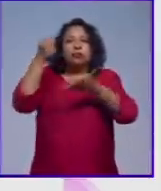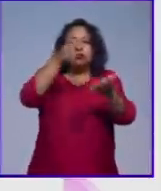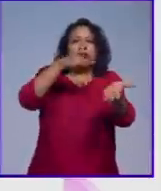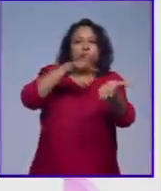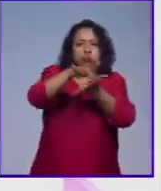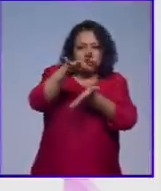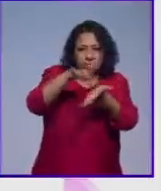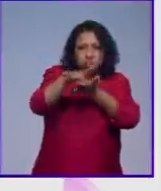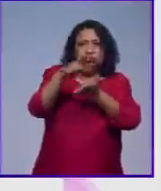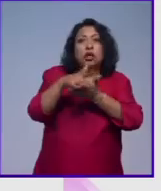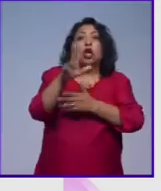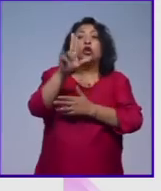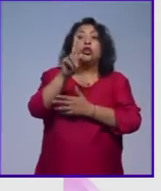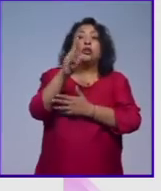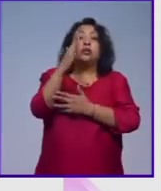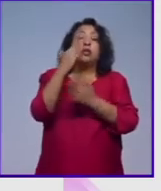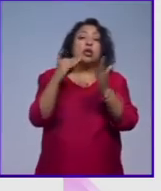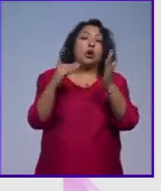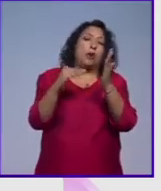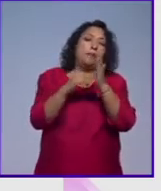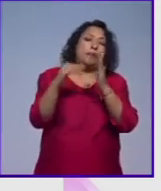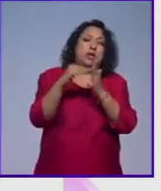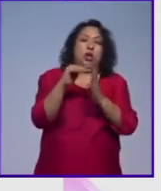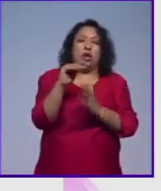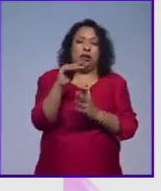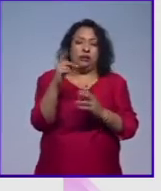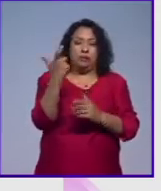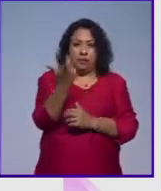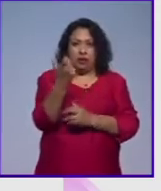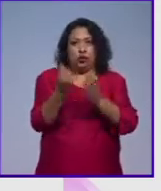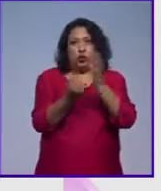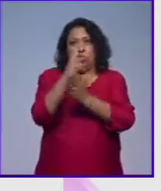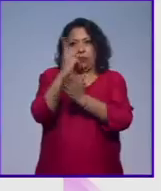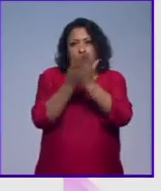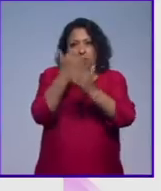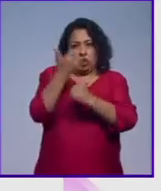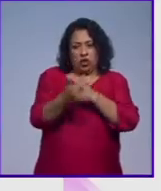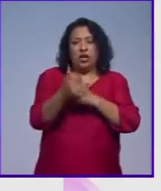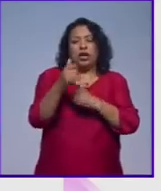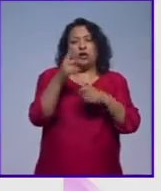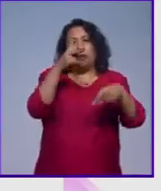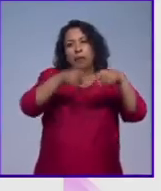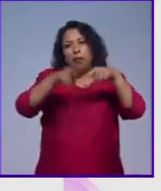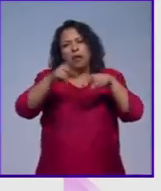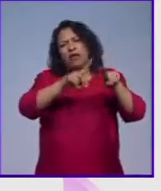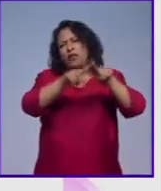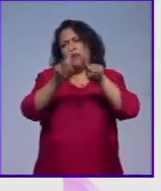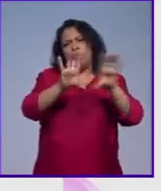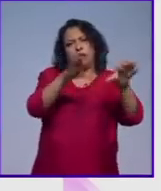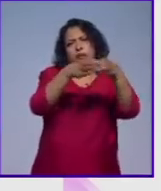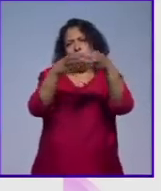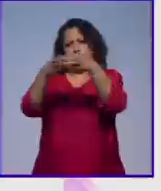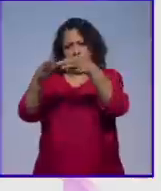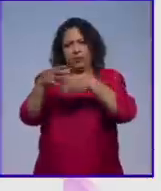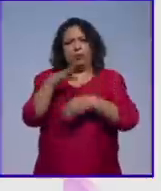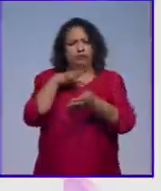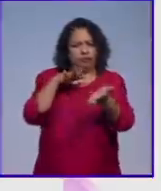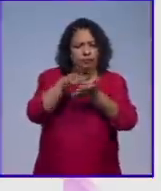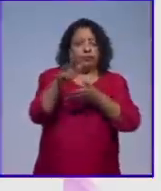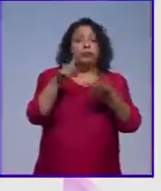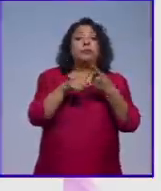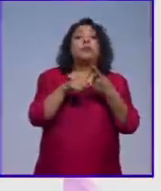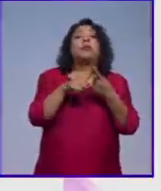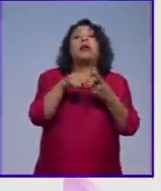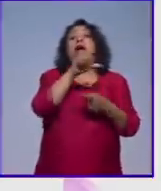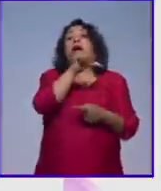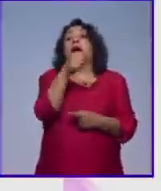estas producciones es de 85 millones de pesos. Los nuevos proyectos de series son de géneros diversos. Tienes desde la serie